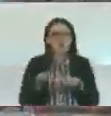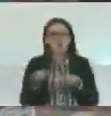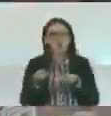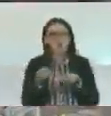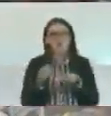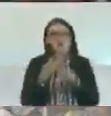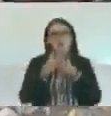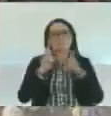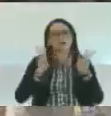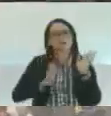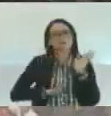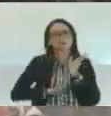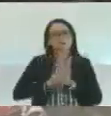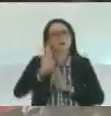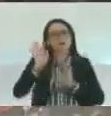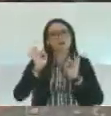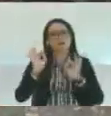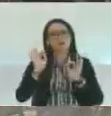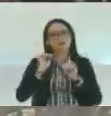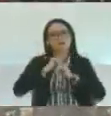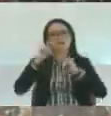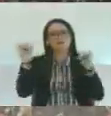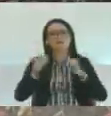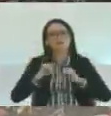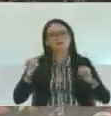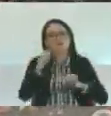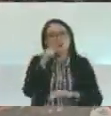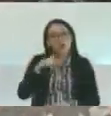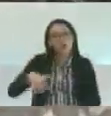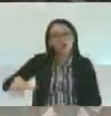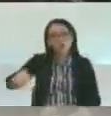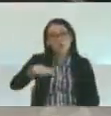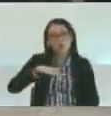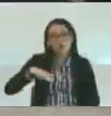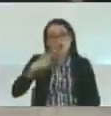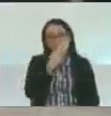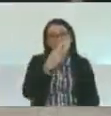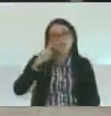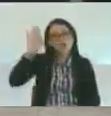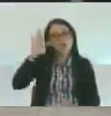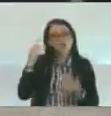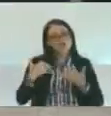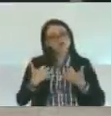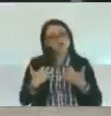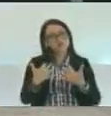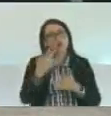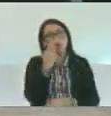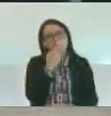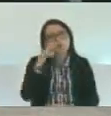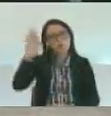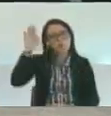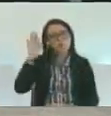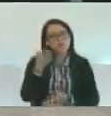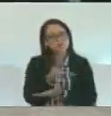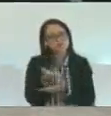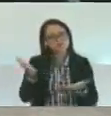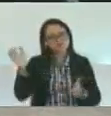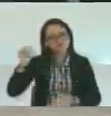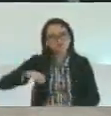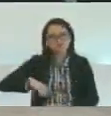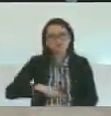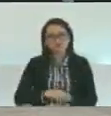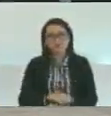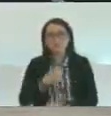paz y la prosperidad y la felicidad de este pueblo. Lo juro ante ustedes, lo juro ante ustedes y